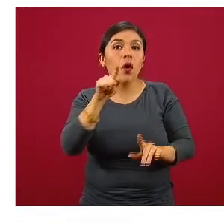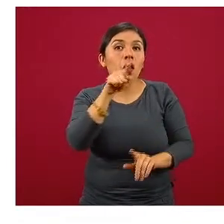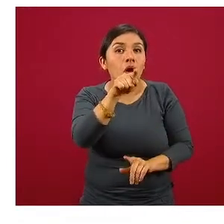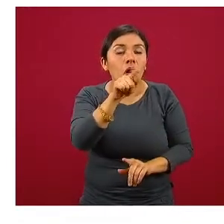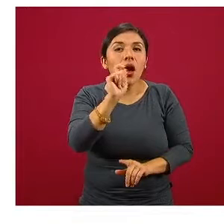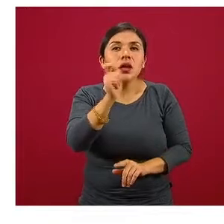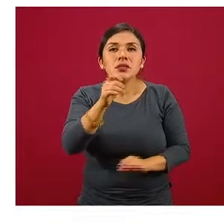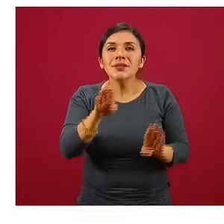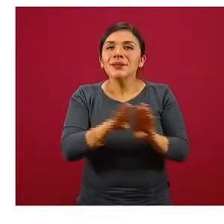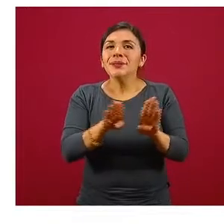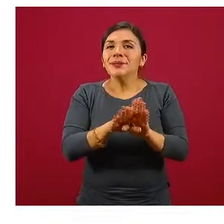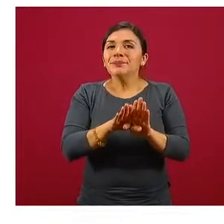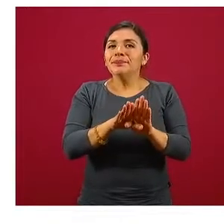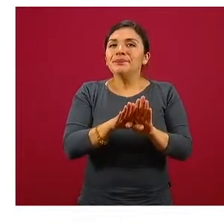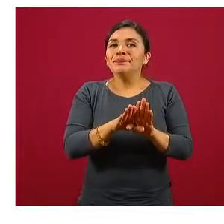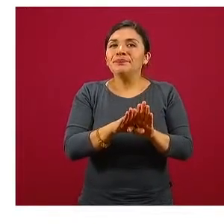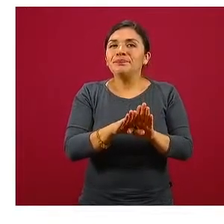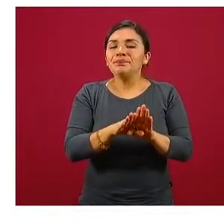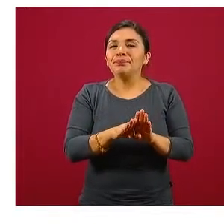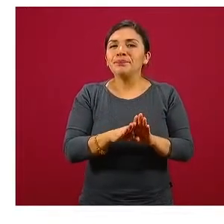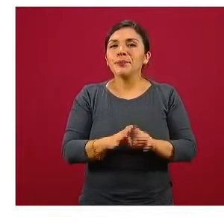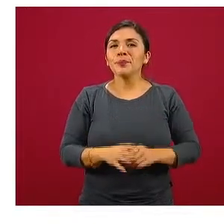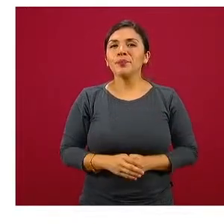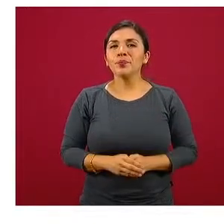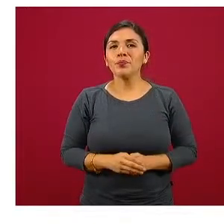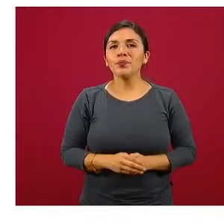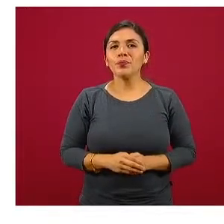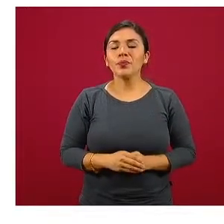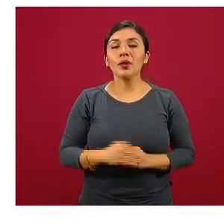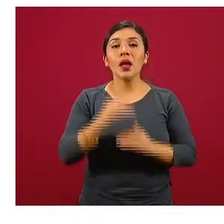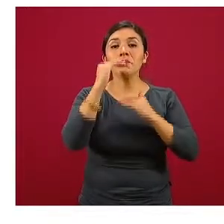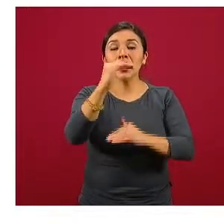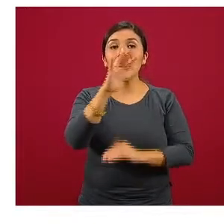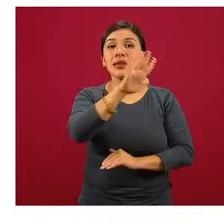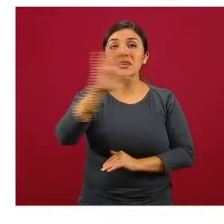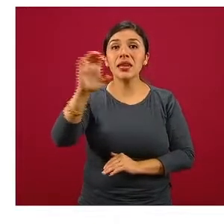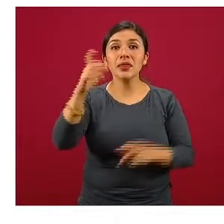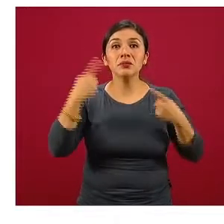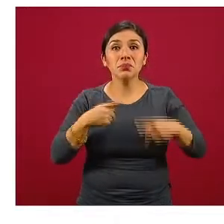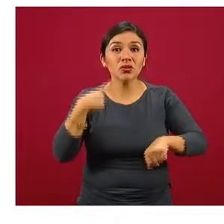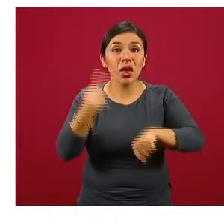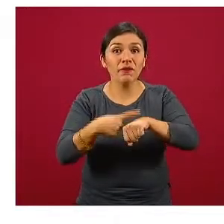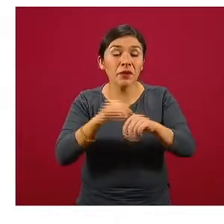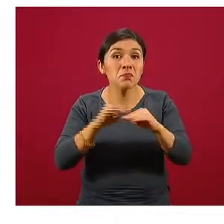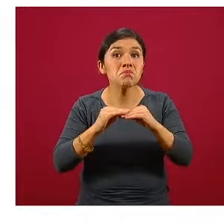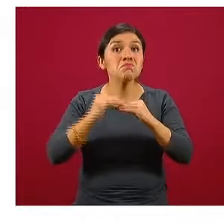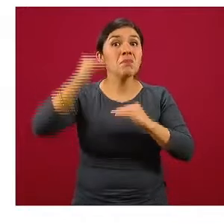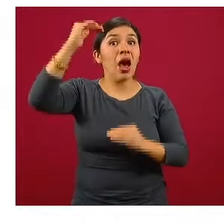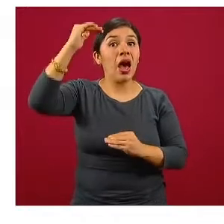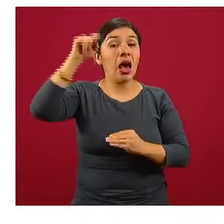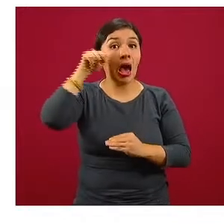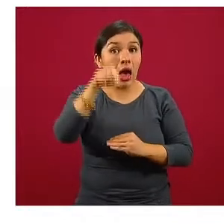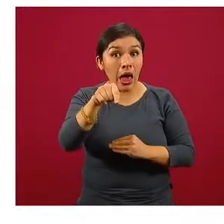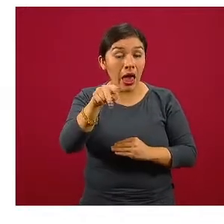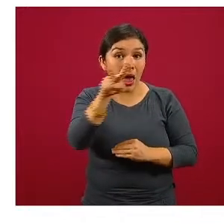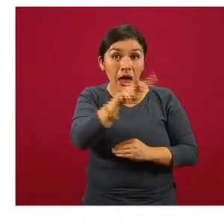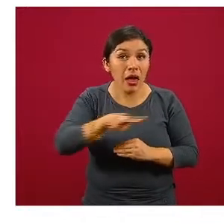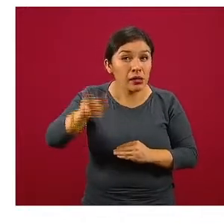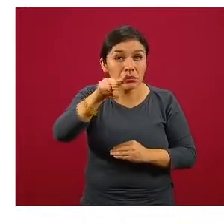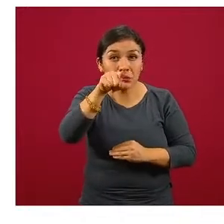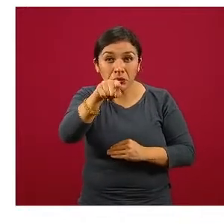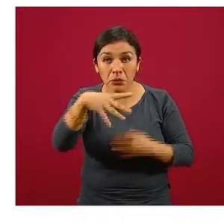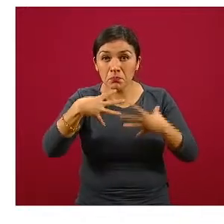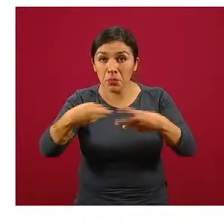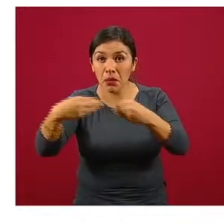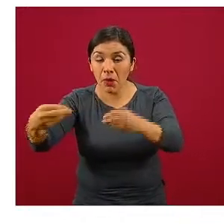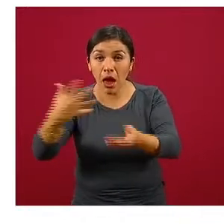decíamos, o ese límite de 500 casos hacia arriba, en esta perspectiva de